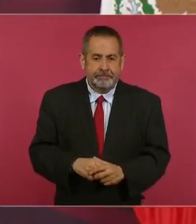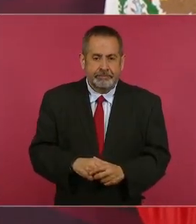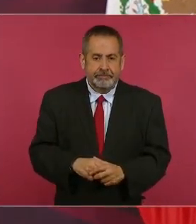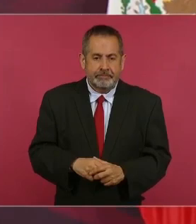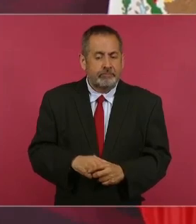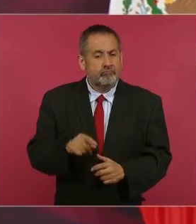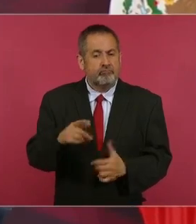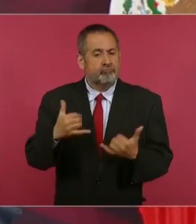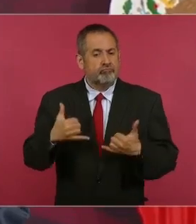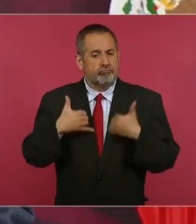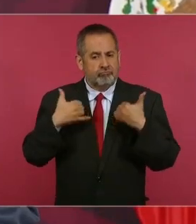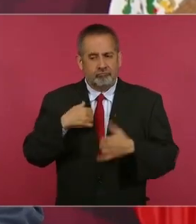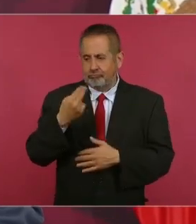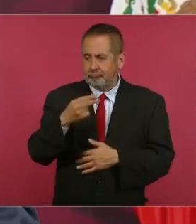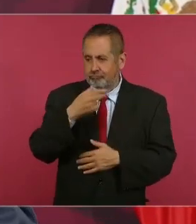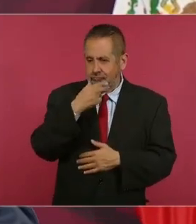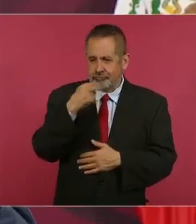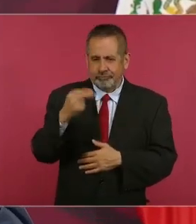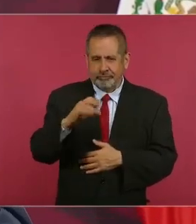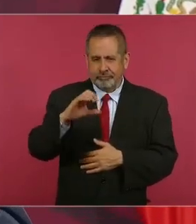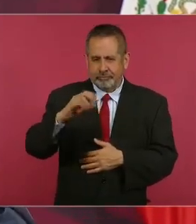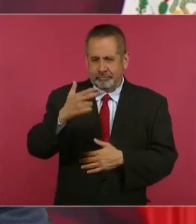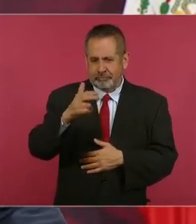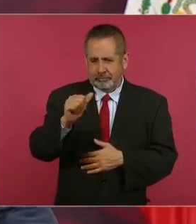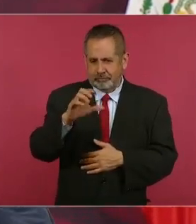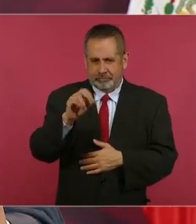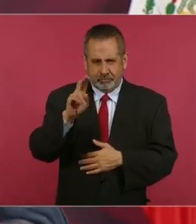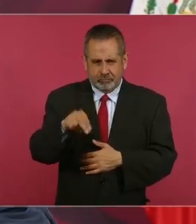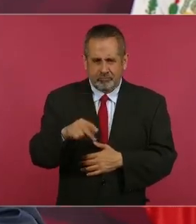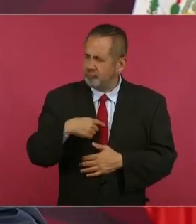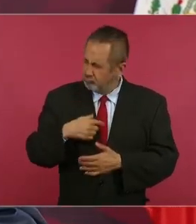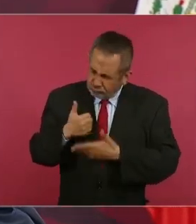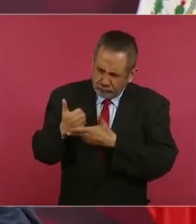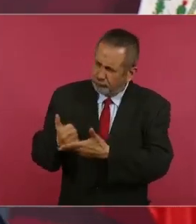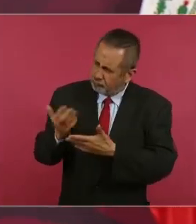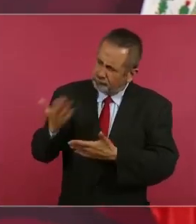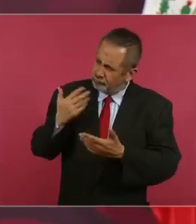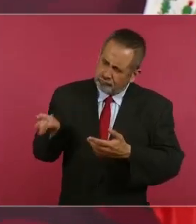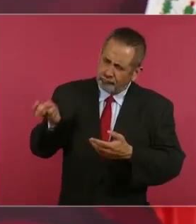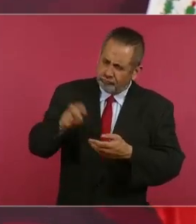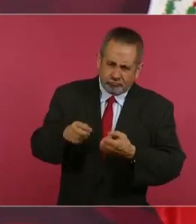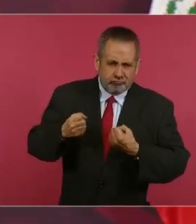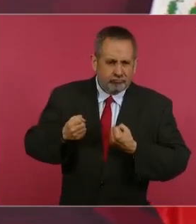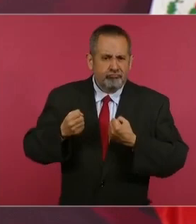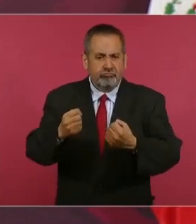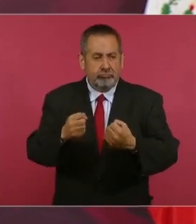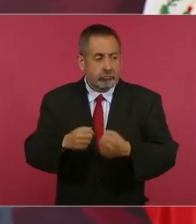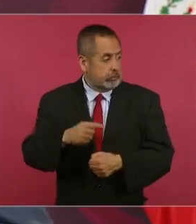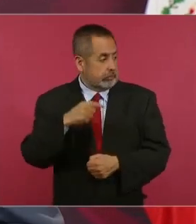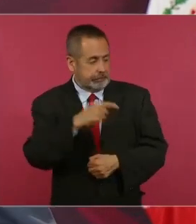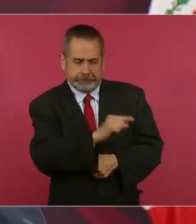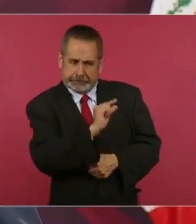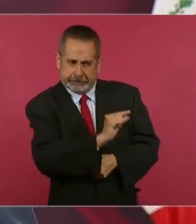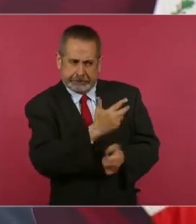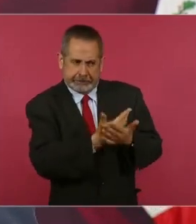es un joven chacón. Yo les llevo y espérenme, les dijo a